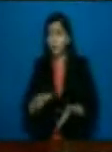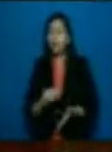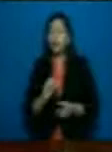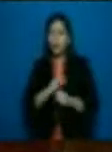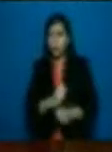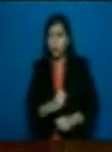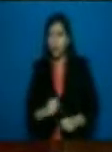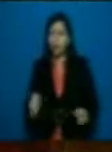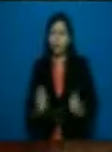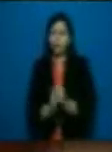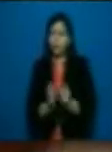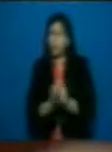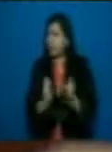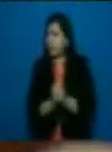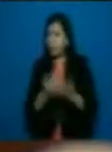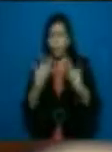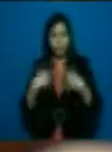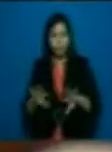común